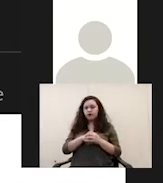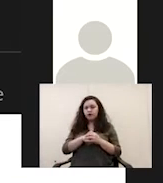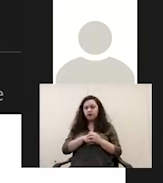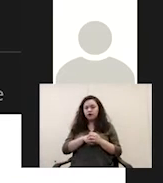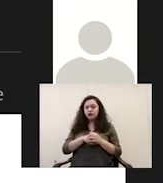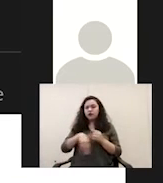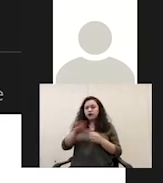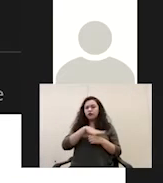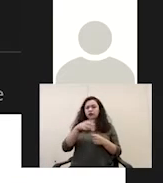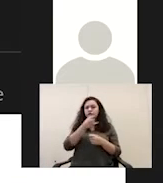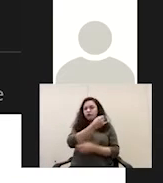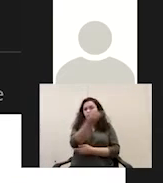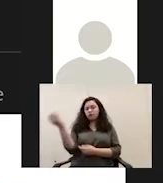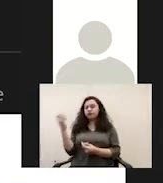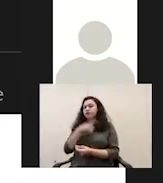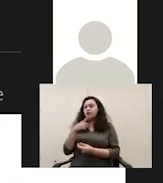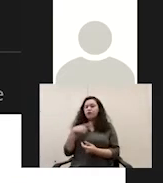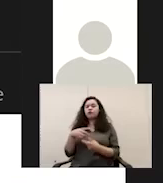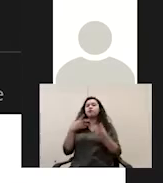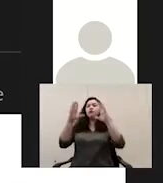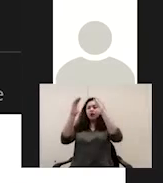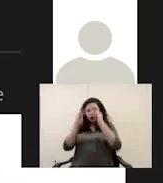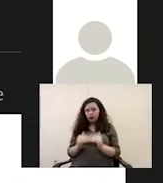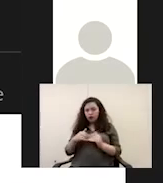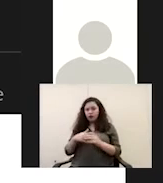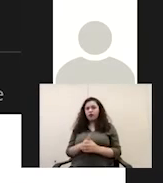patio, pues ahora hay que reducirlas, hay que colocar